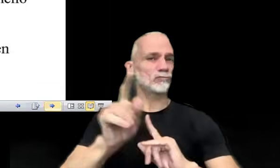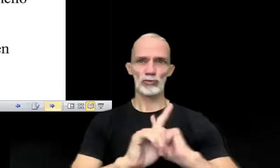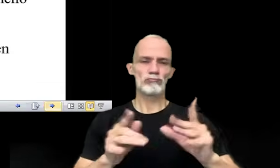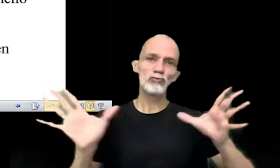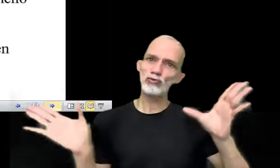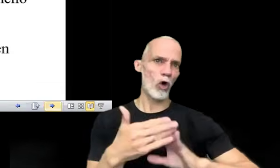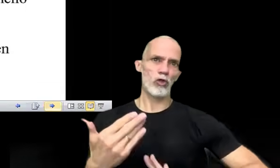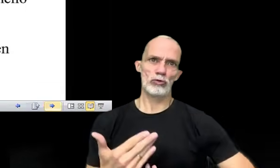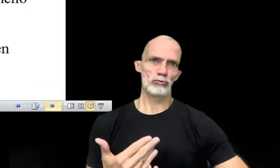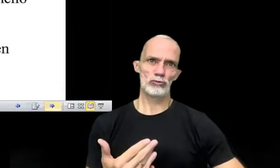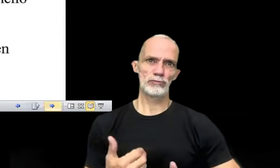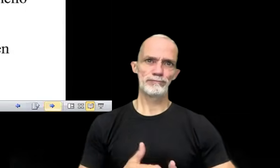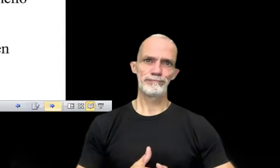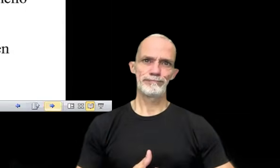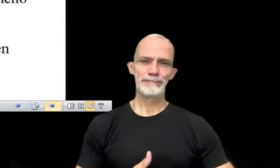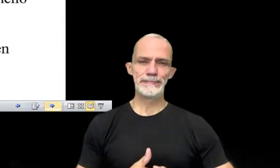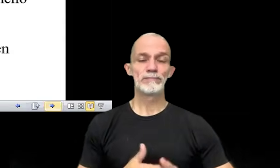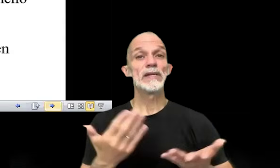no.